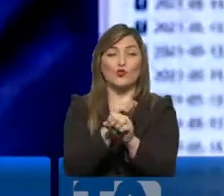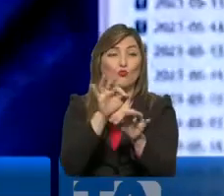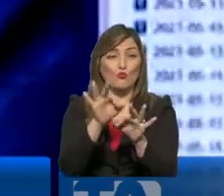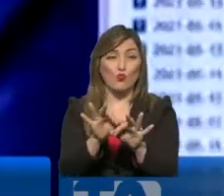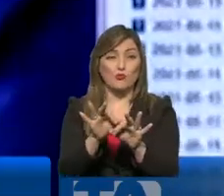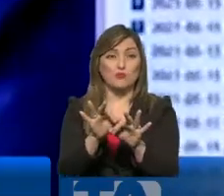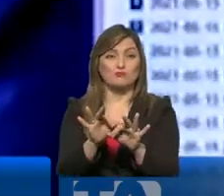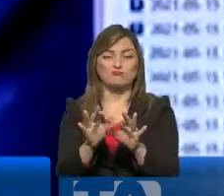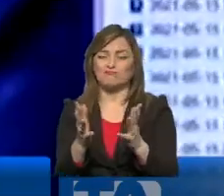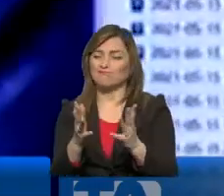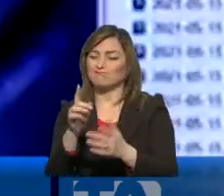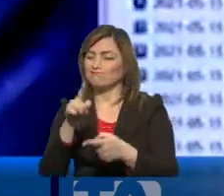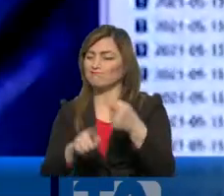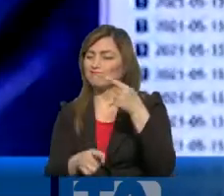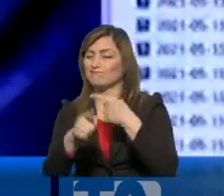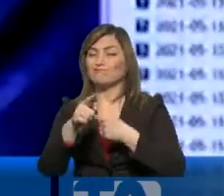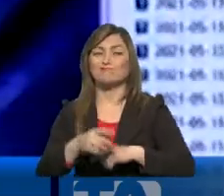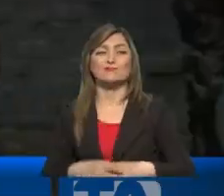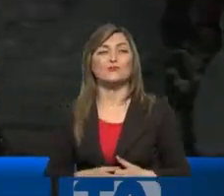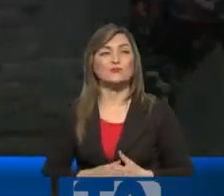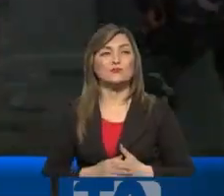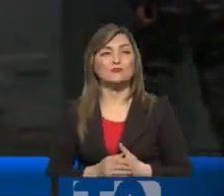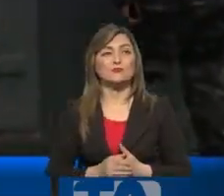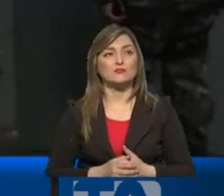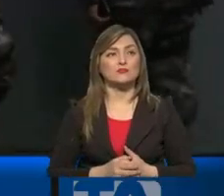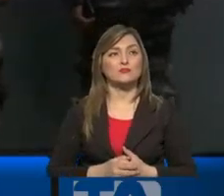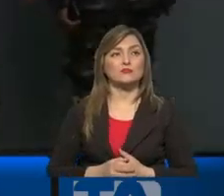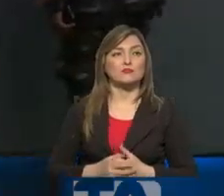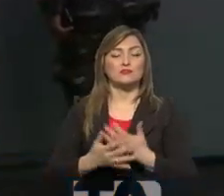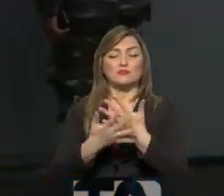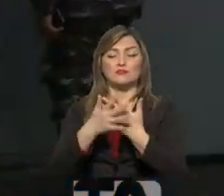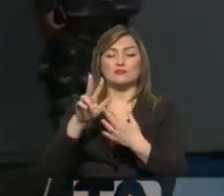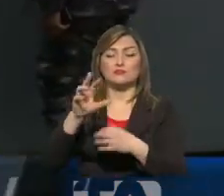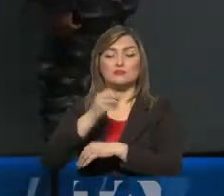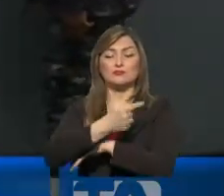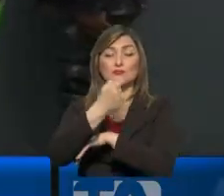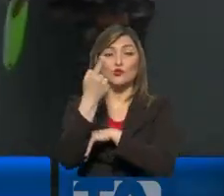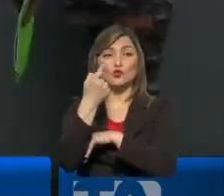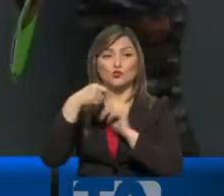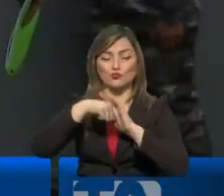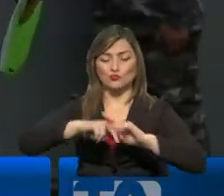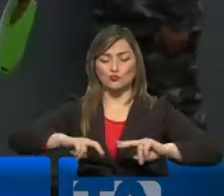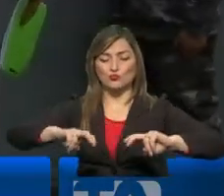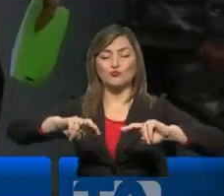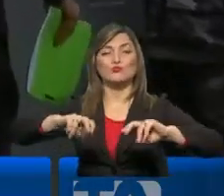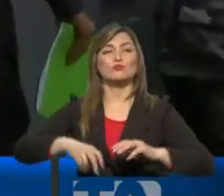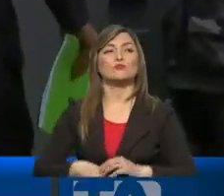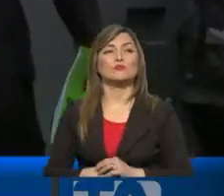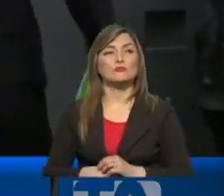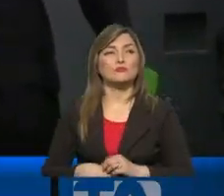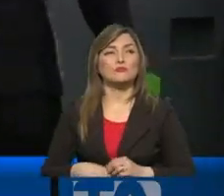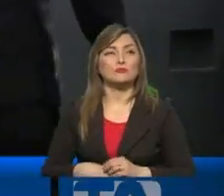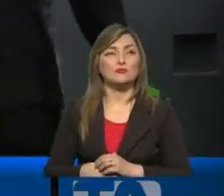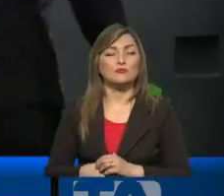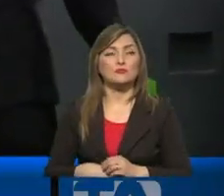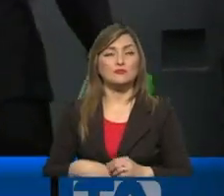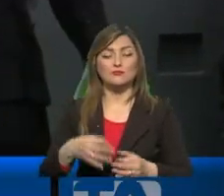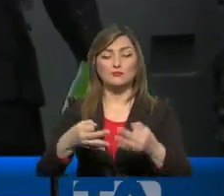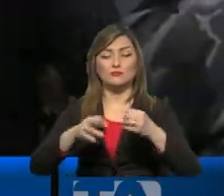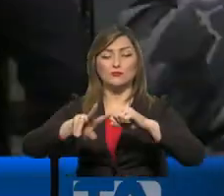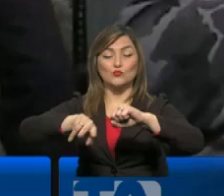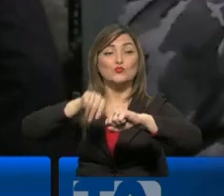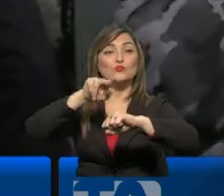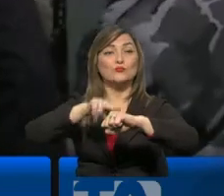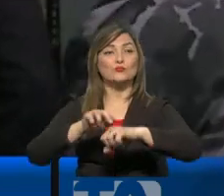en intenciones, pues de momento enfrenta la prisión por 30 días mientras avance el proceso de investigación. La Corte Nacional